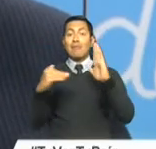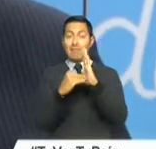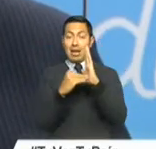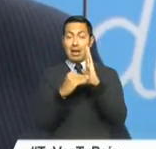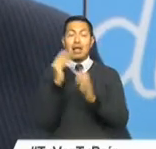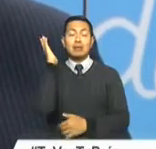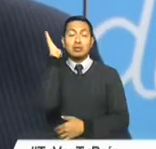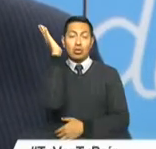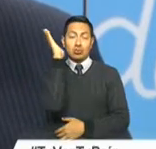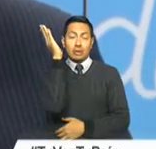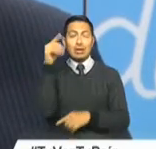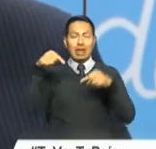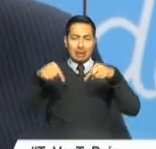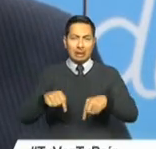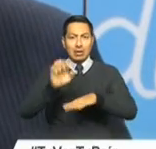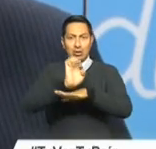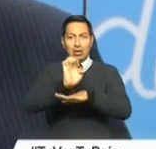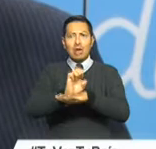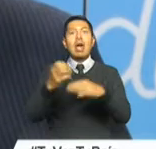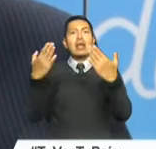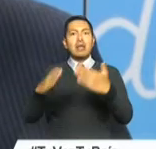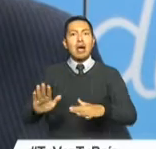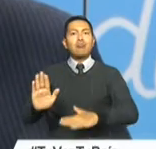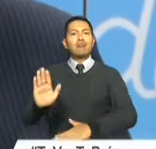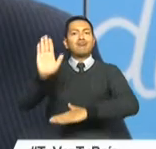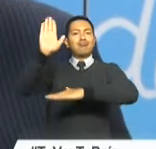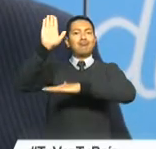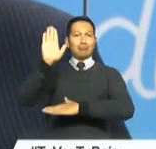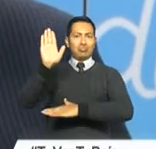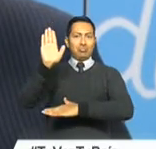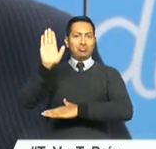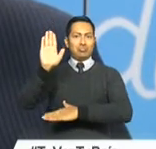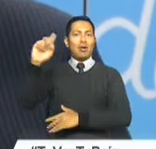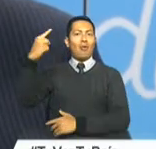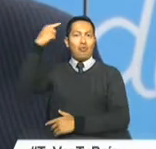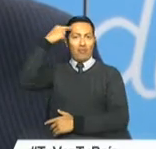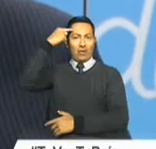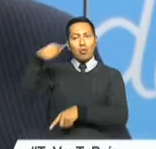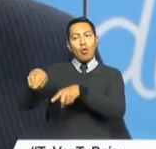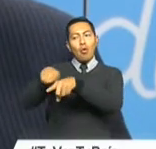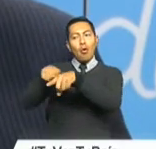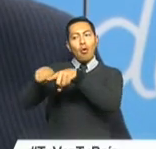39.944 docentes con nombramiento a través de concurso desde el año